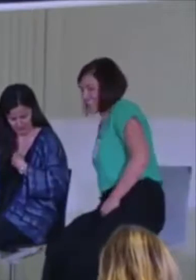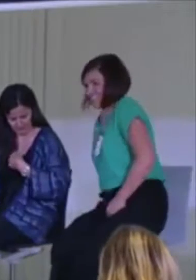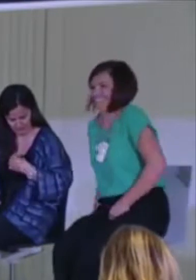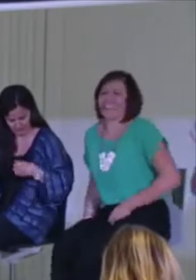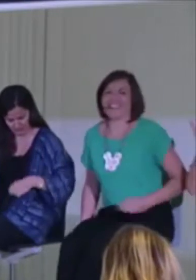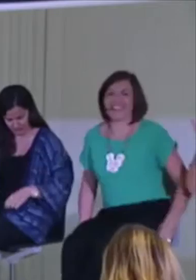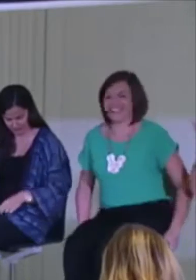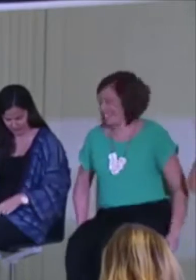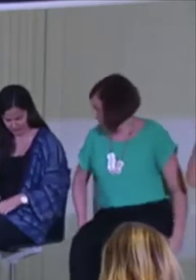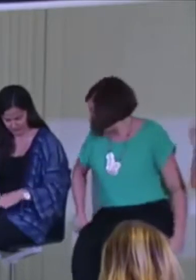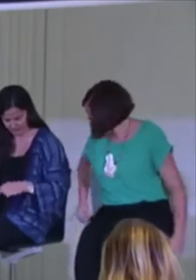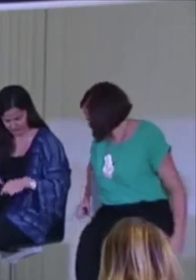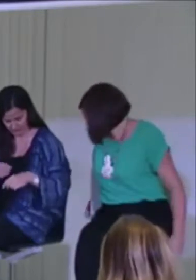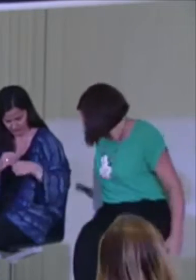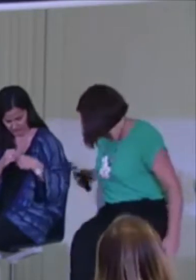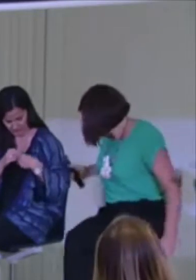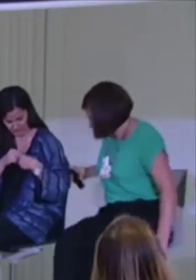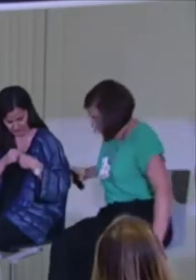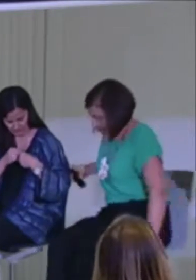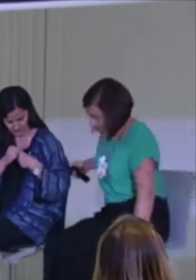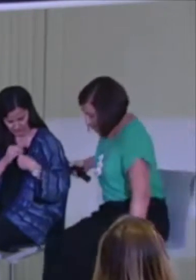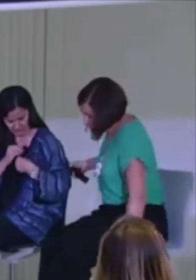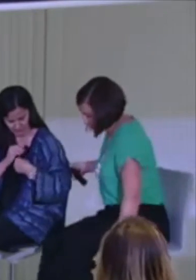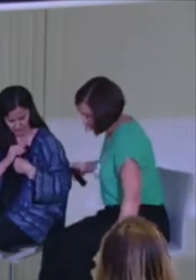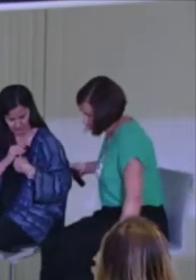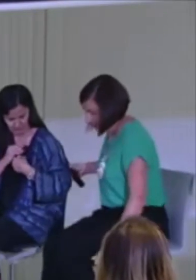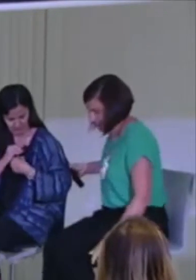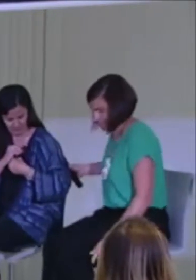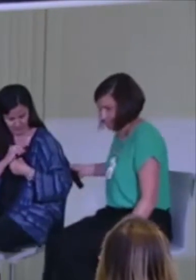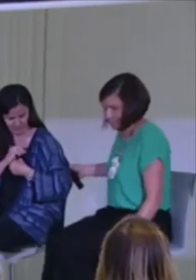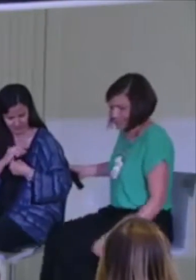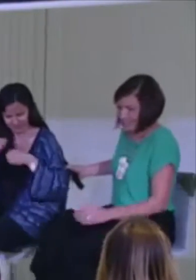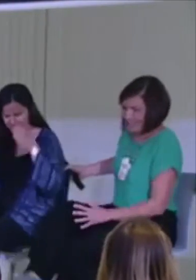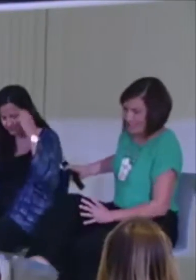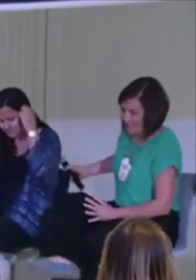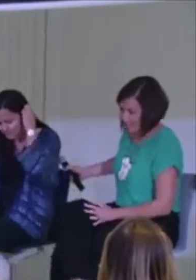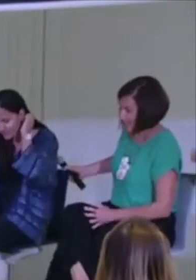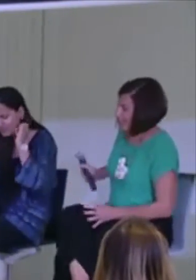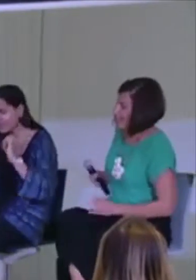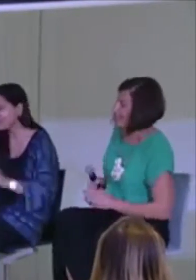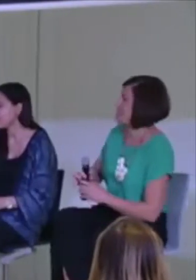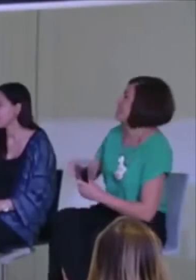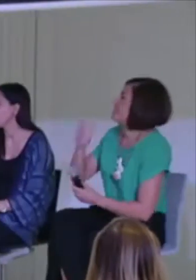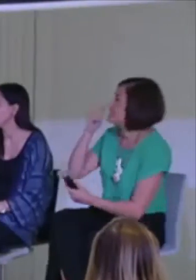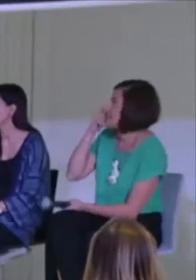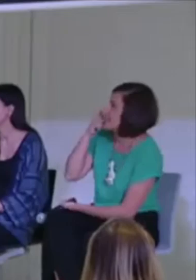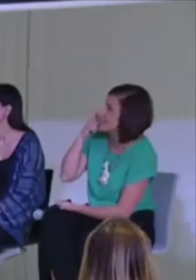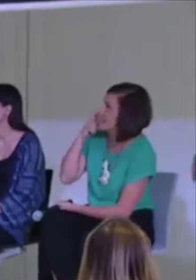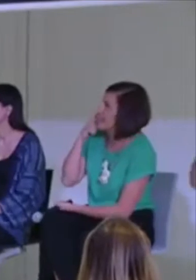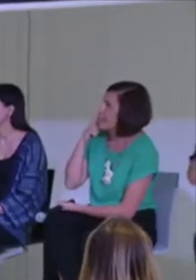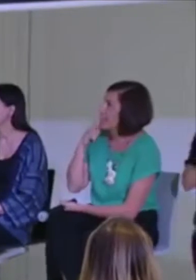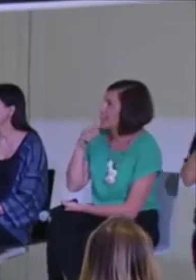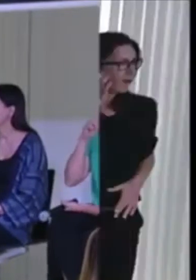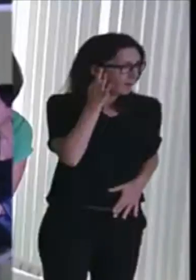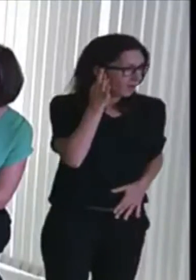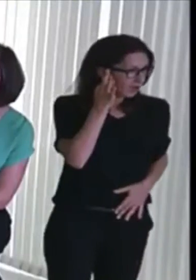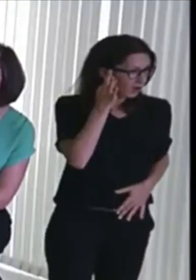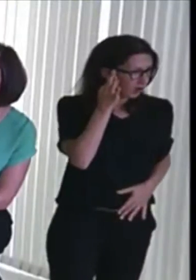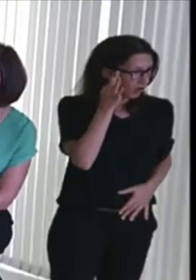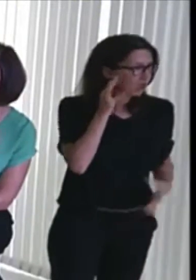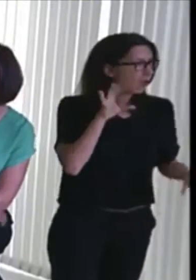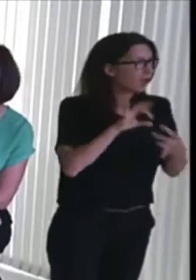Bueno, pues como he comentado antes, continuamos con esta mesa de liderazgo femenino, con